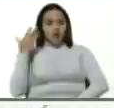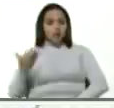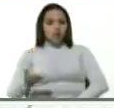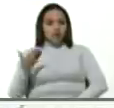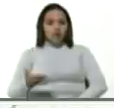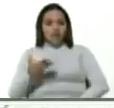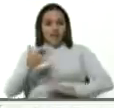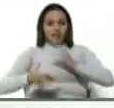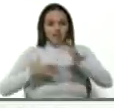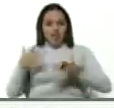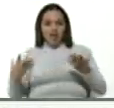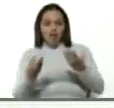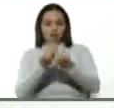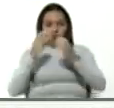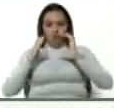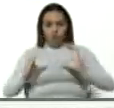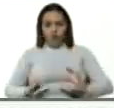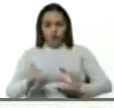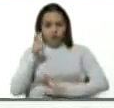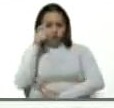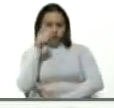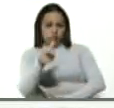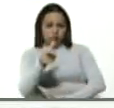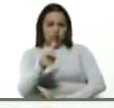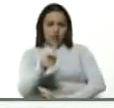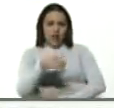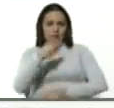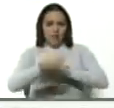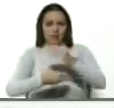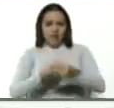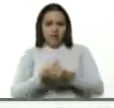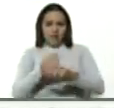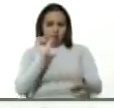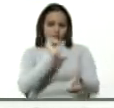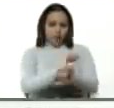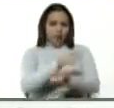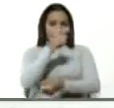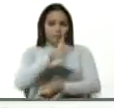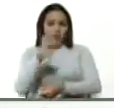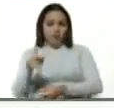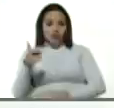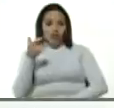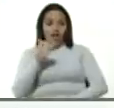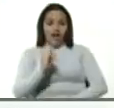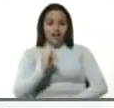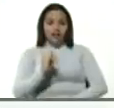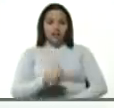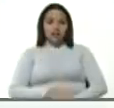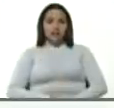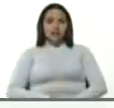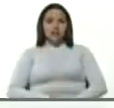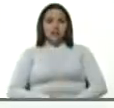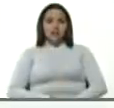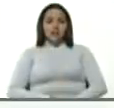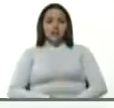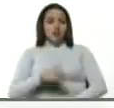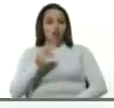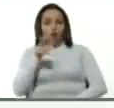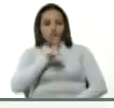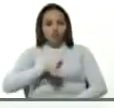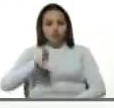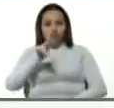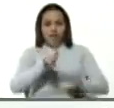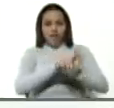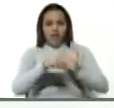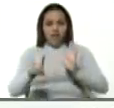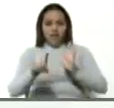acciones junto a los cuerpos de seguridad para procesar a aquellas personas que incumpliendo las leyes correspondientes